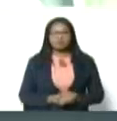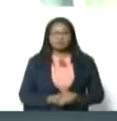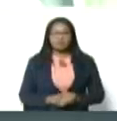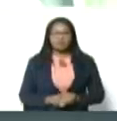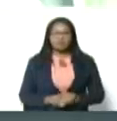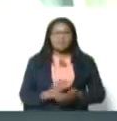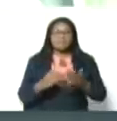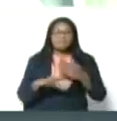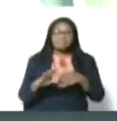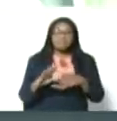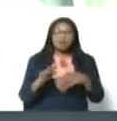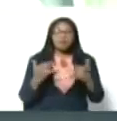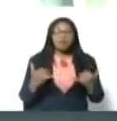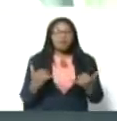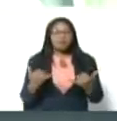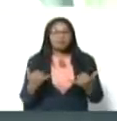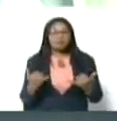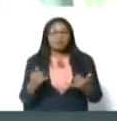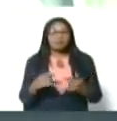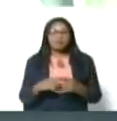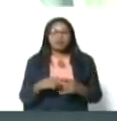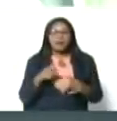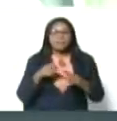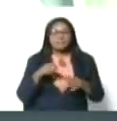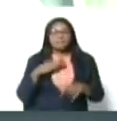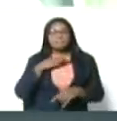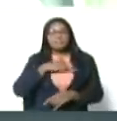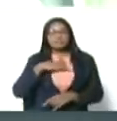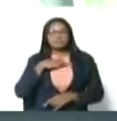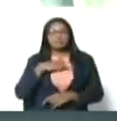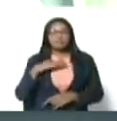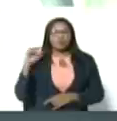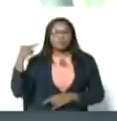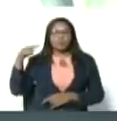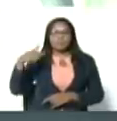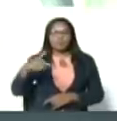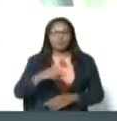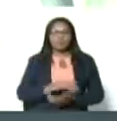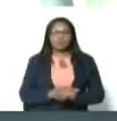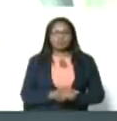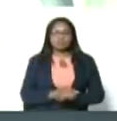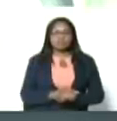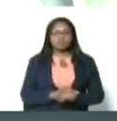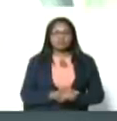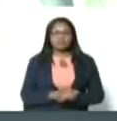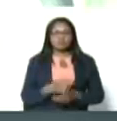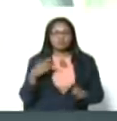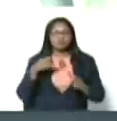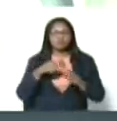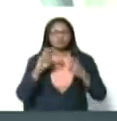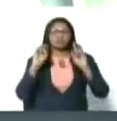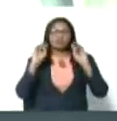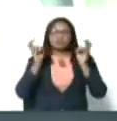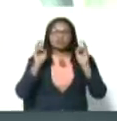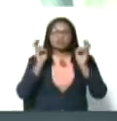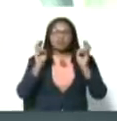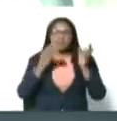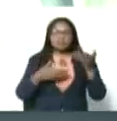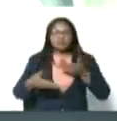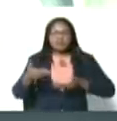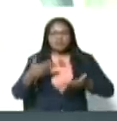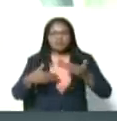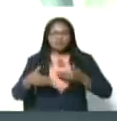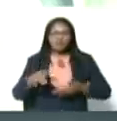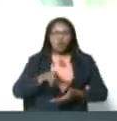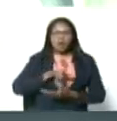precisamente en el ámbito de la gran misión Transporte Venezuela, vámonos directamente al tema del servicio